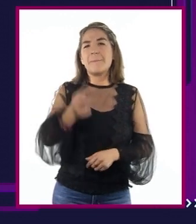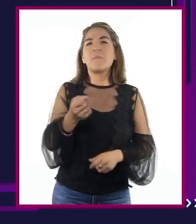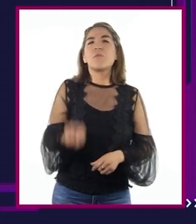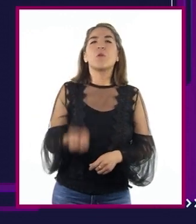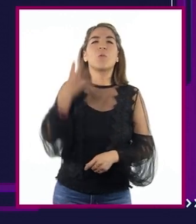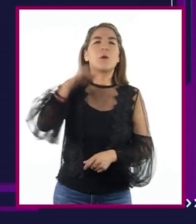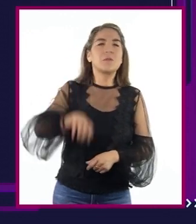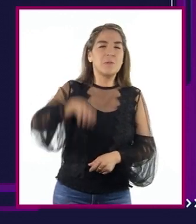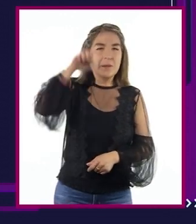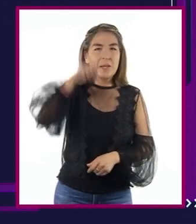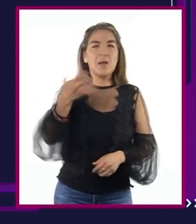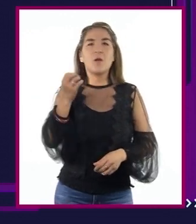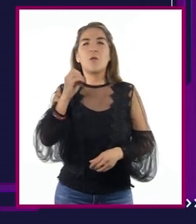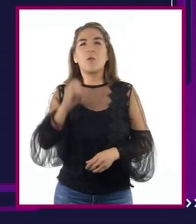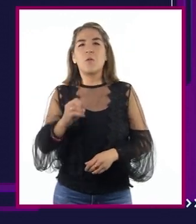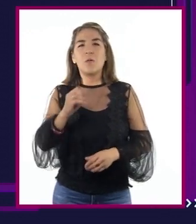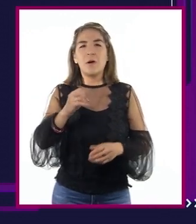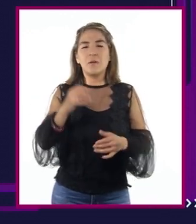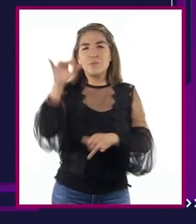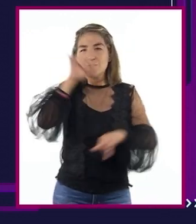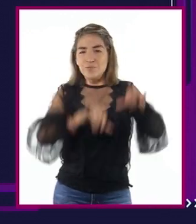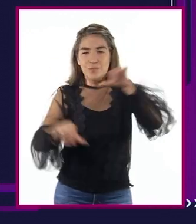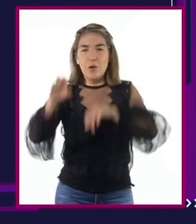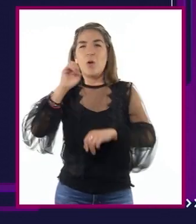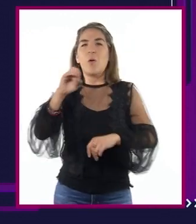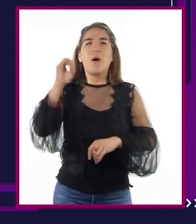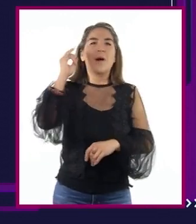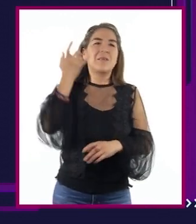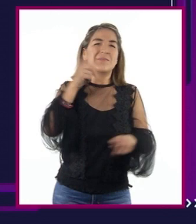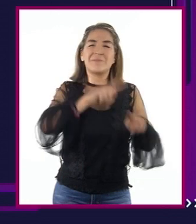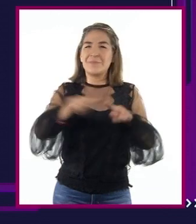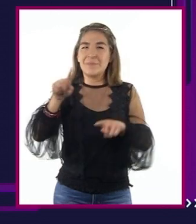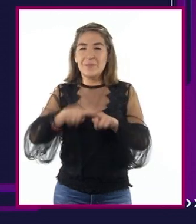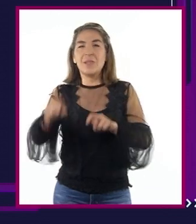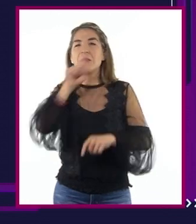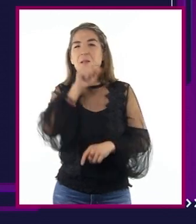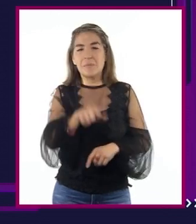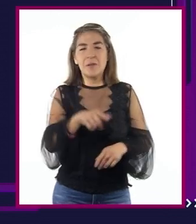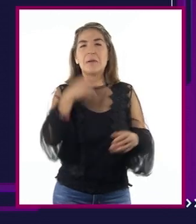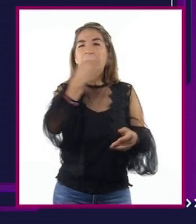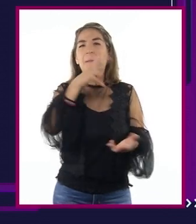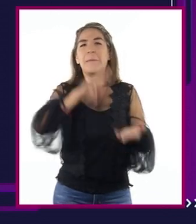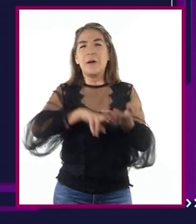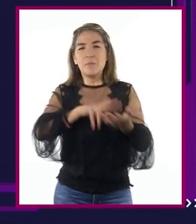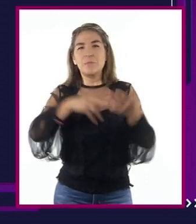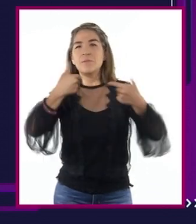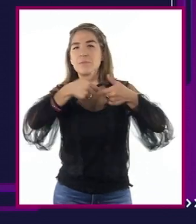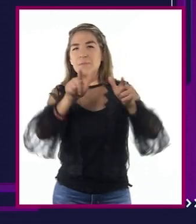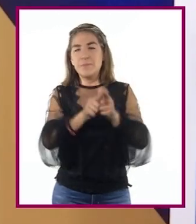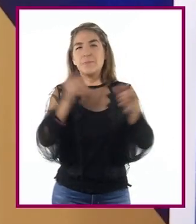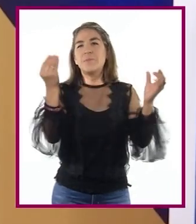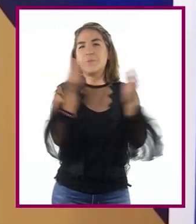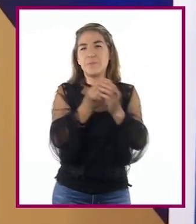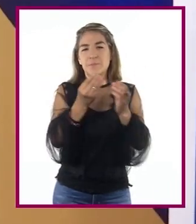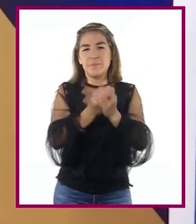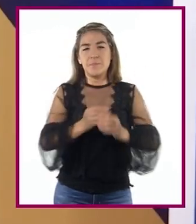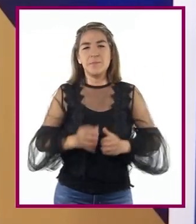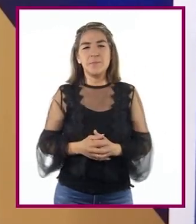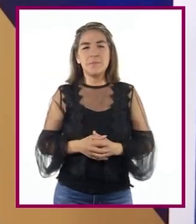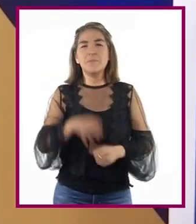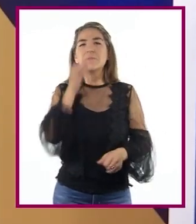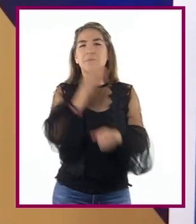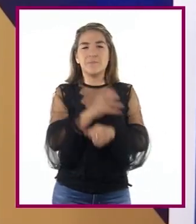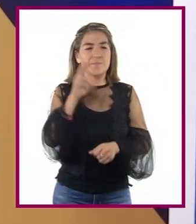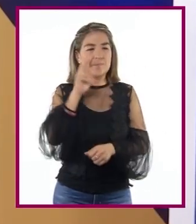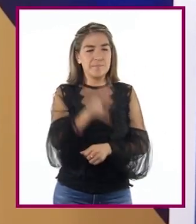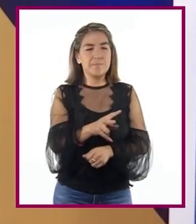edades o altura de la muestra, y por comodidad sus valores se agrupan en clases.